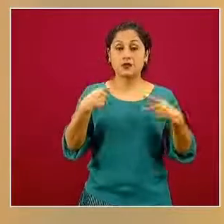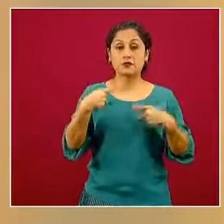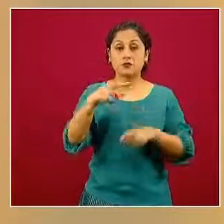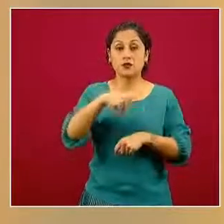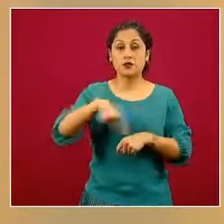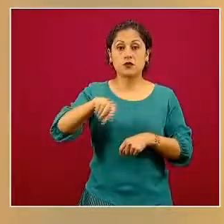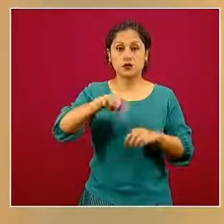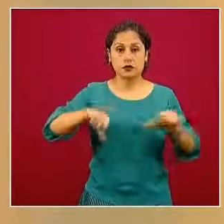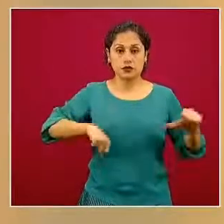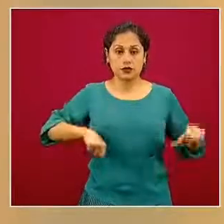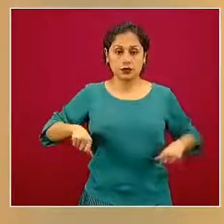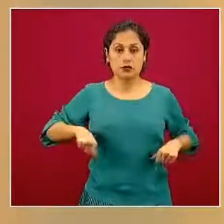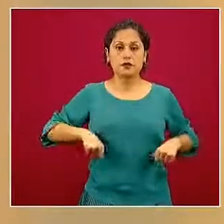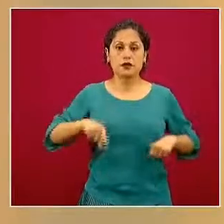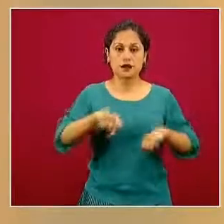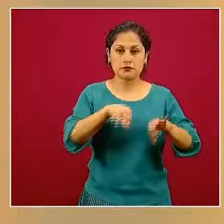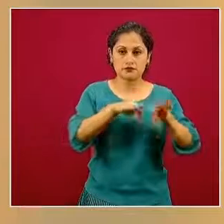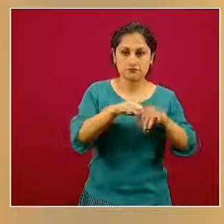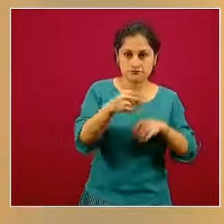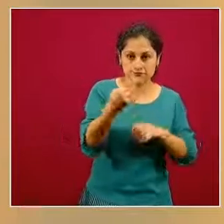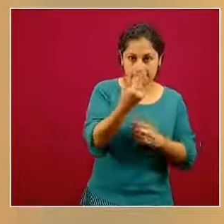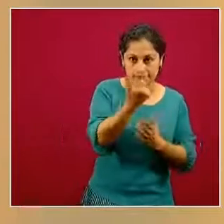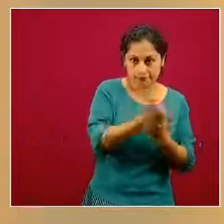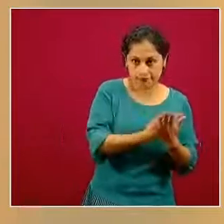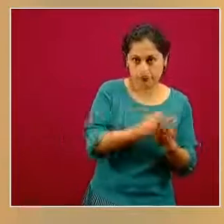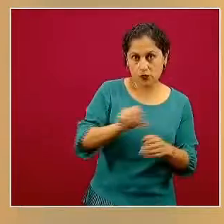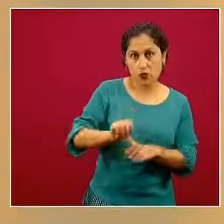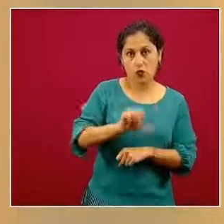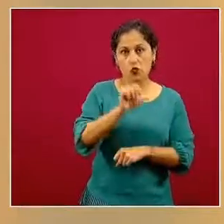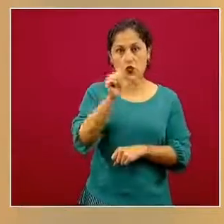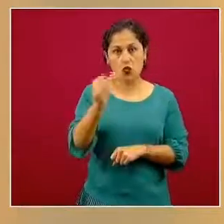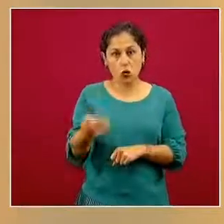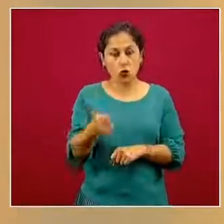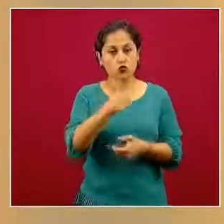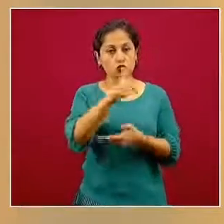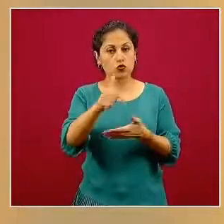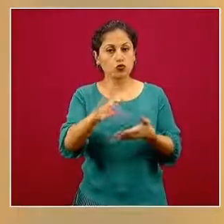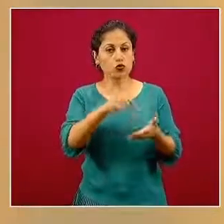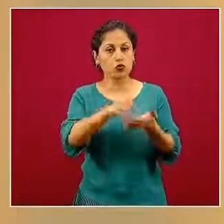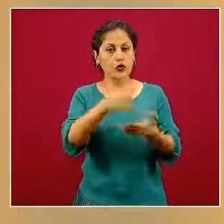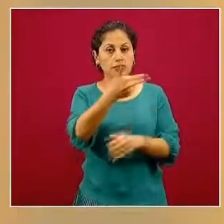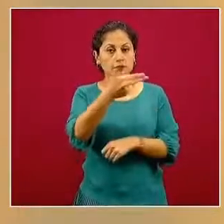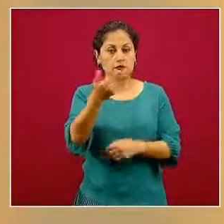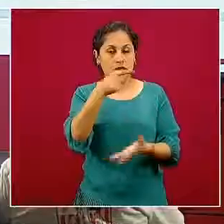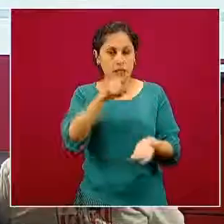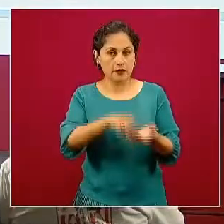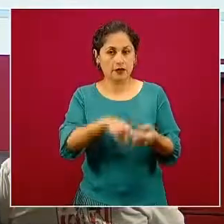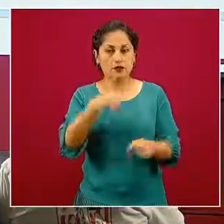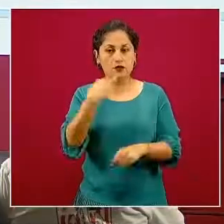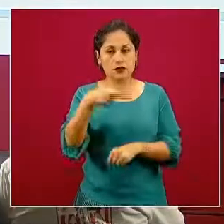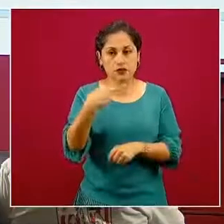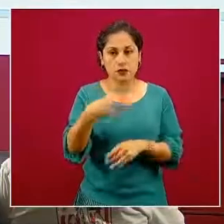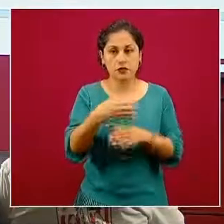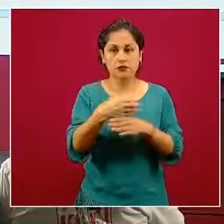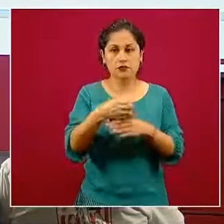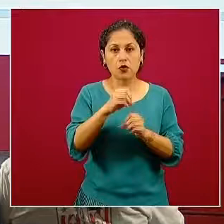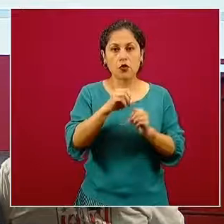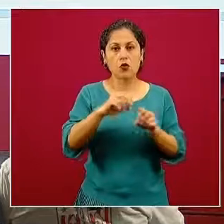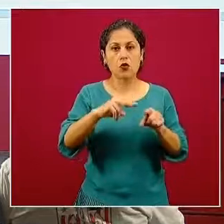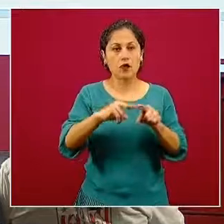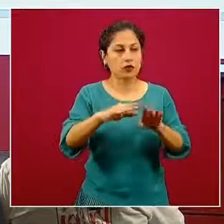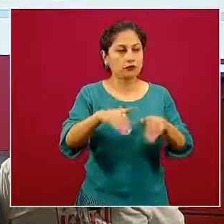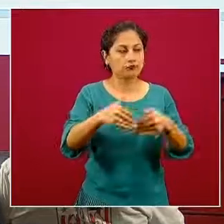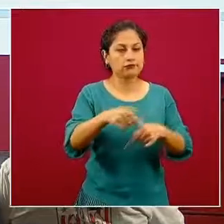actividades esenciales. Todo lo demás dentro del hotel, sobre todo sus áreas comunes y restaurantes, deben estar